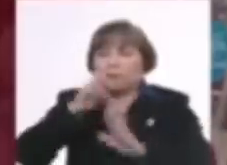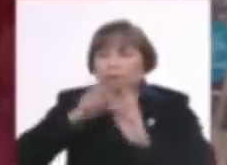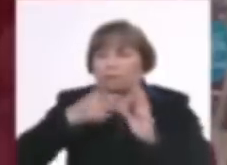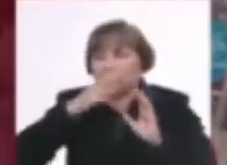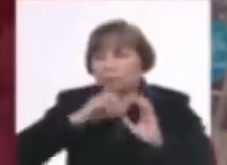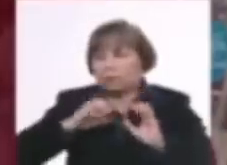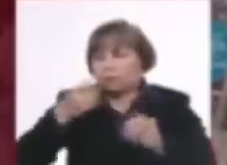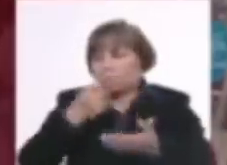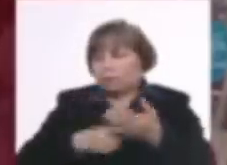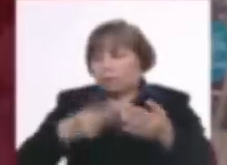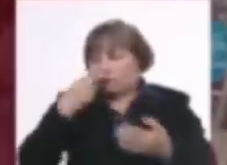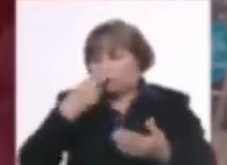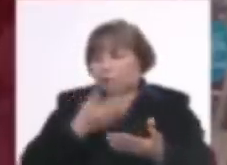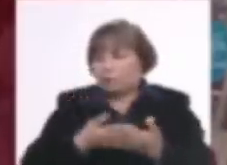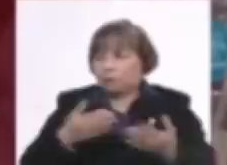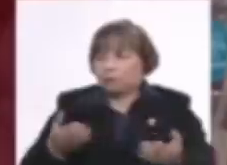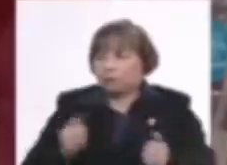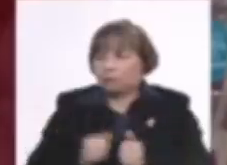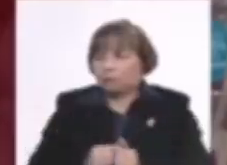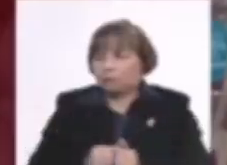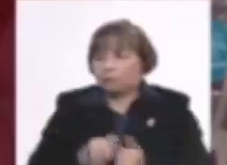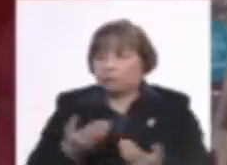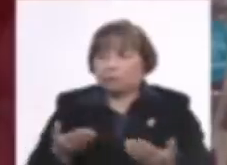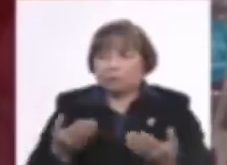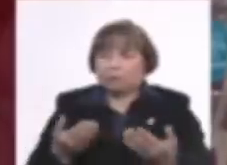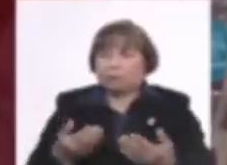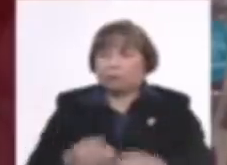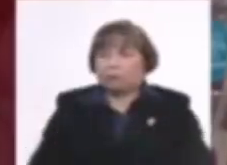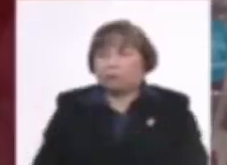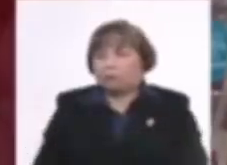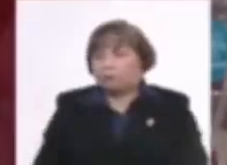de saneamiento, ¿qué tengo que ver con un proyecto